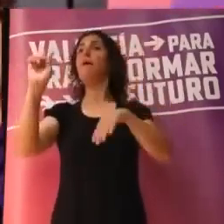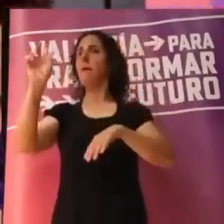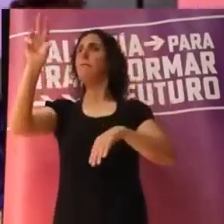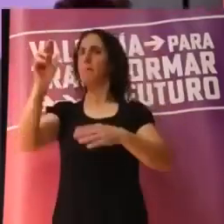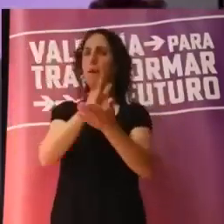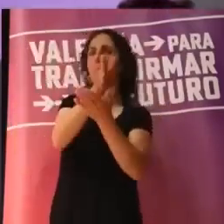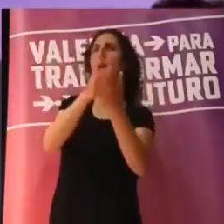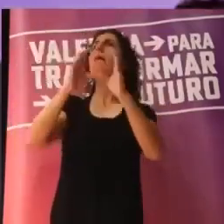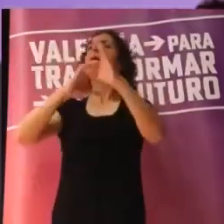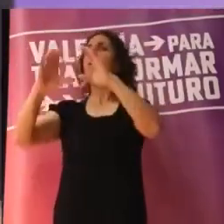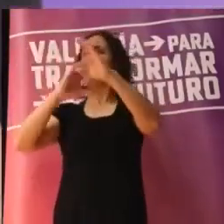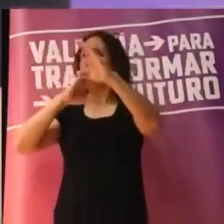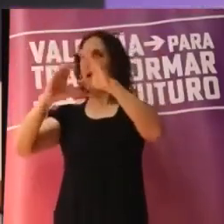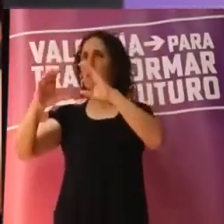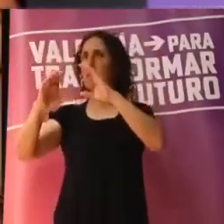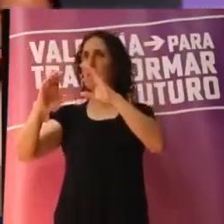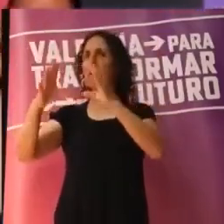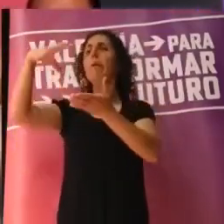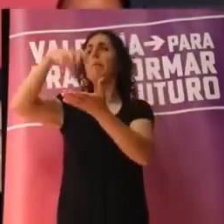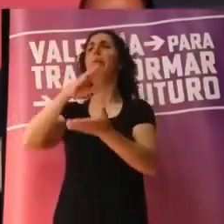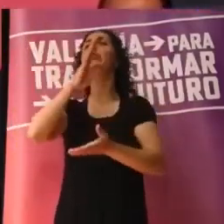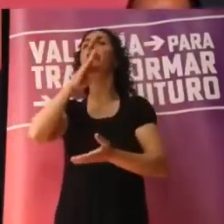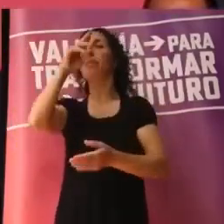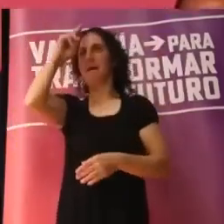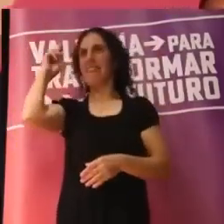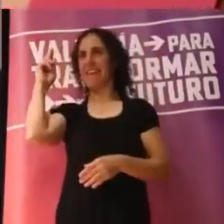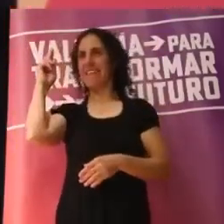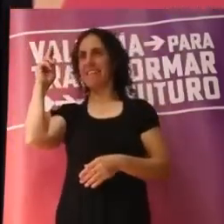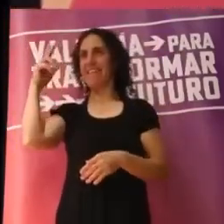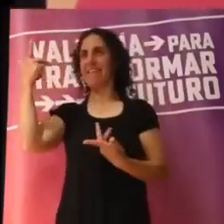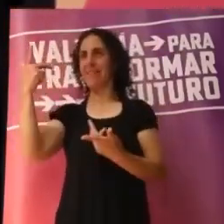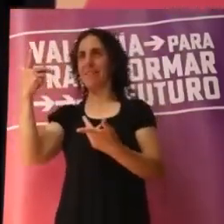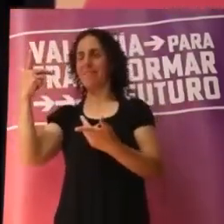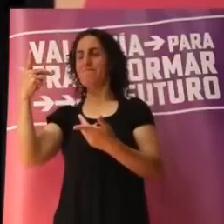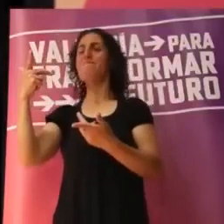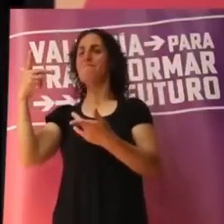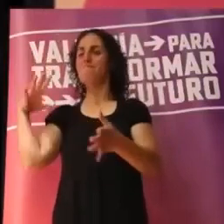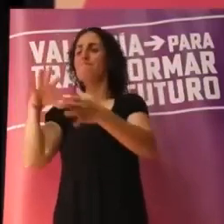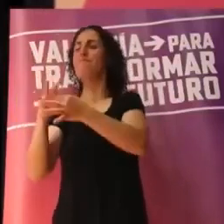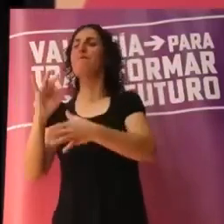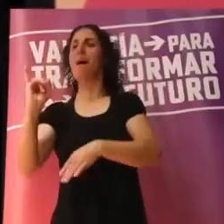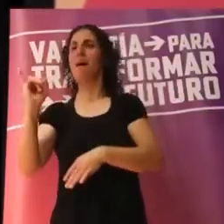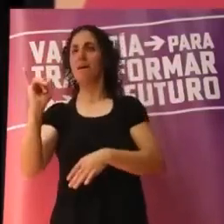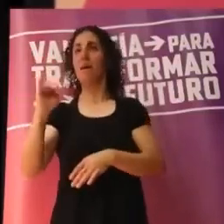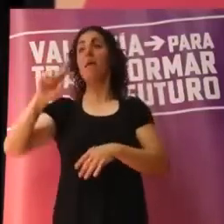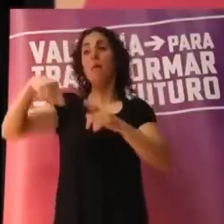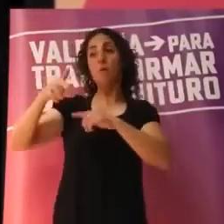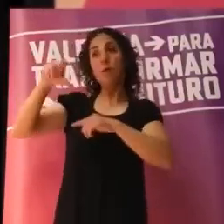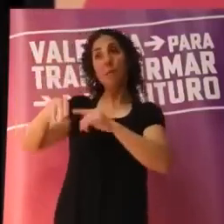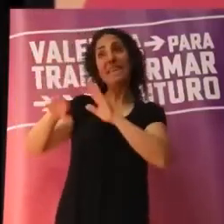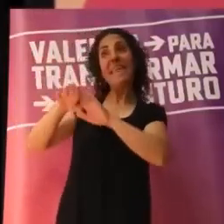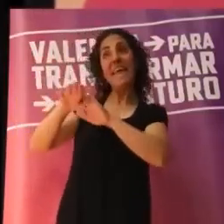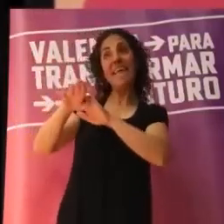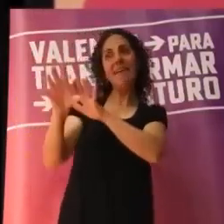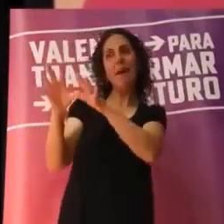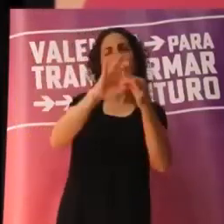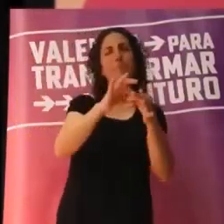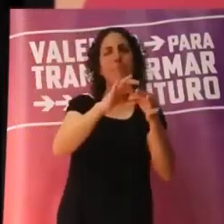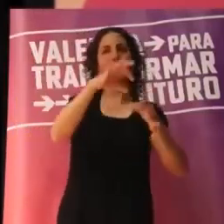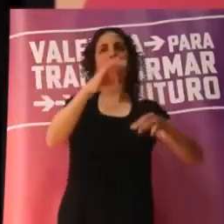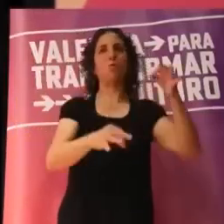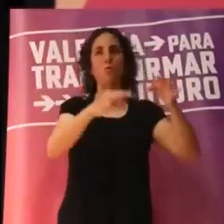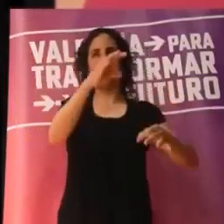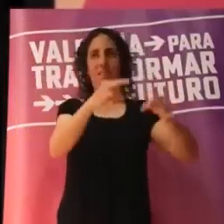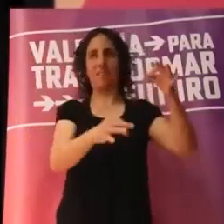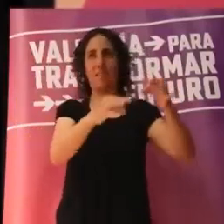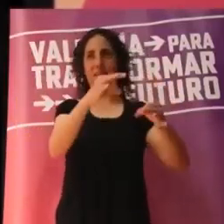Estado tienen sede en Madrid, es una derecha judicial, cuyos principales activos en el Poder Judicial están